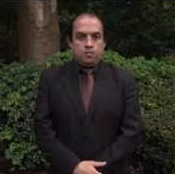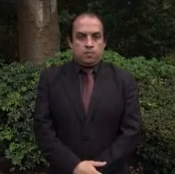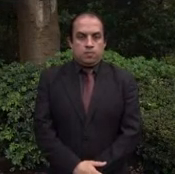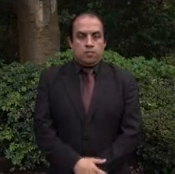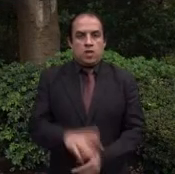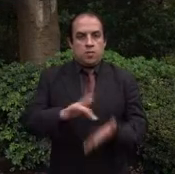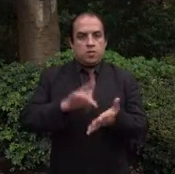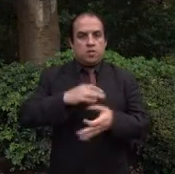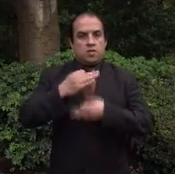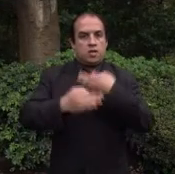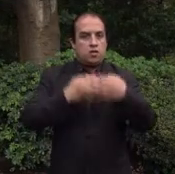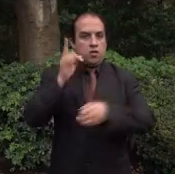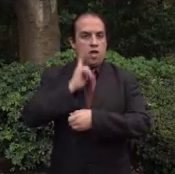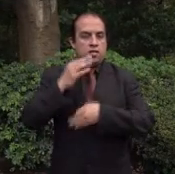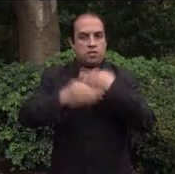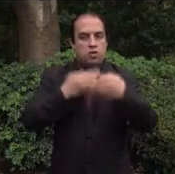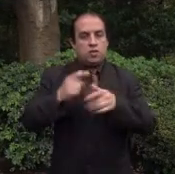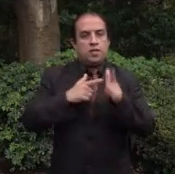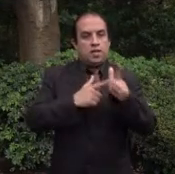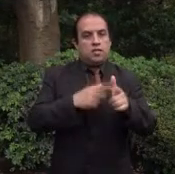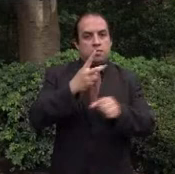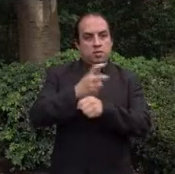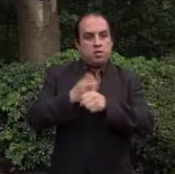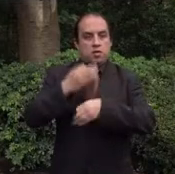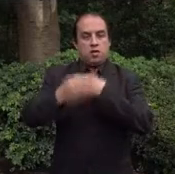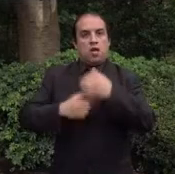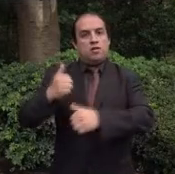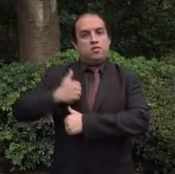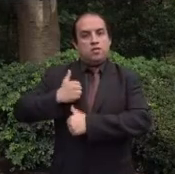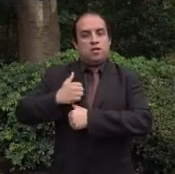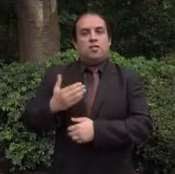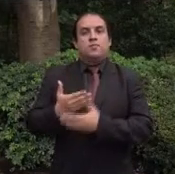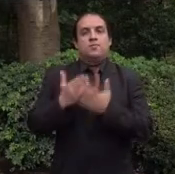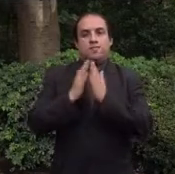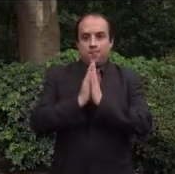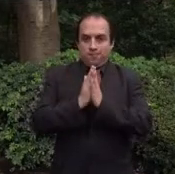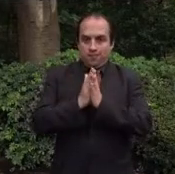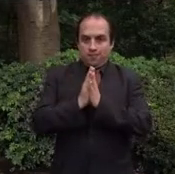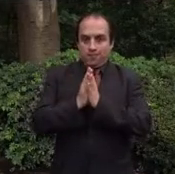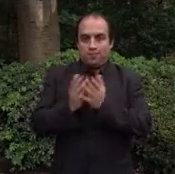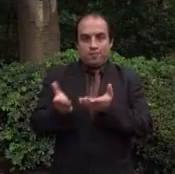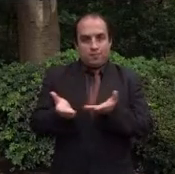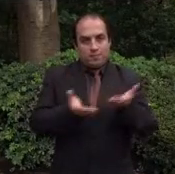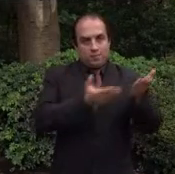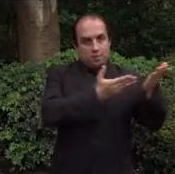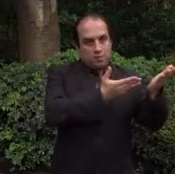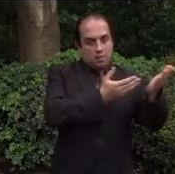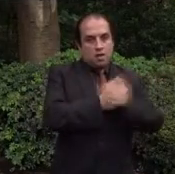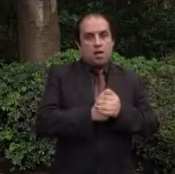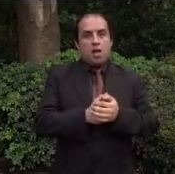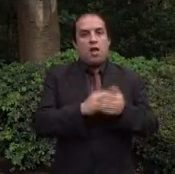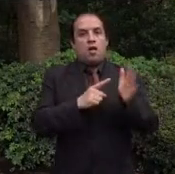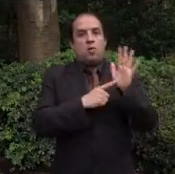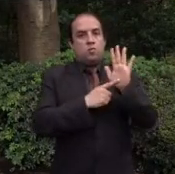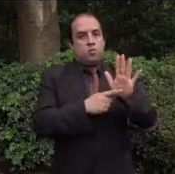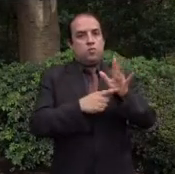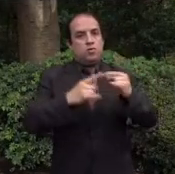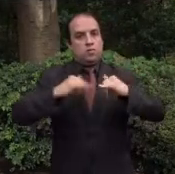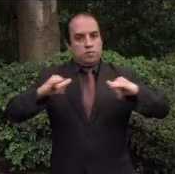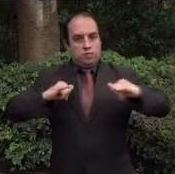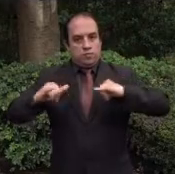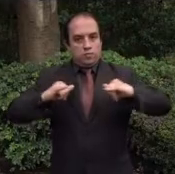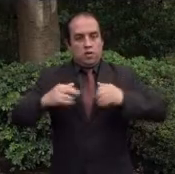y todos. Enseguida invitamos a nuestras autoridades, sean tan amables, de conducirse hacia la maqueta representativa de este